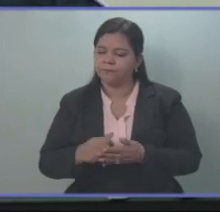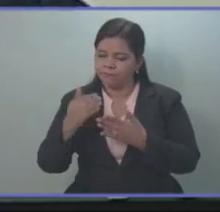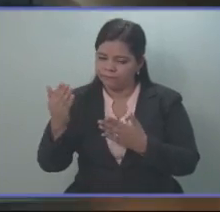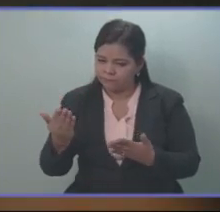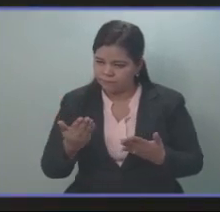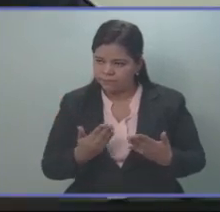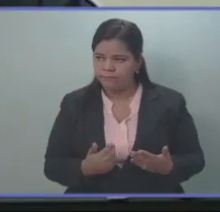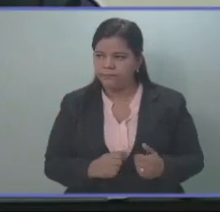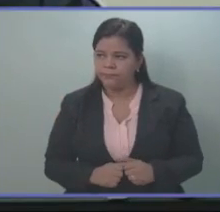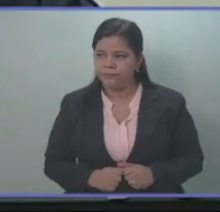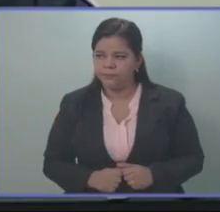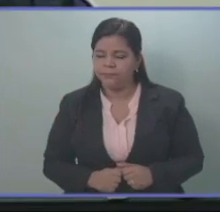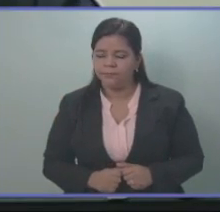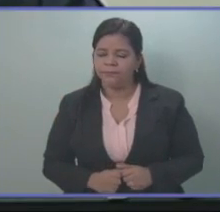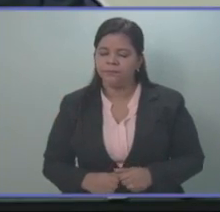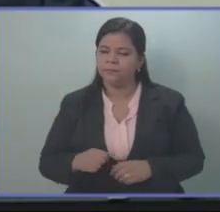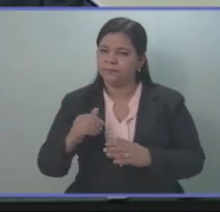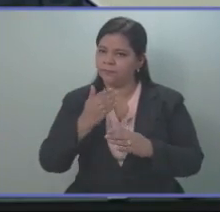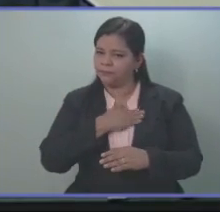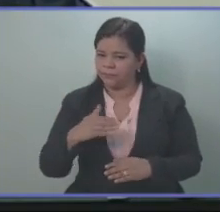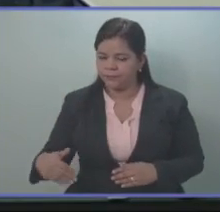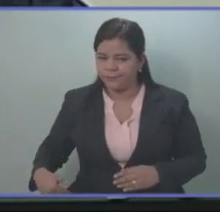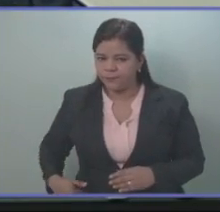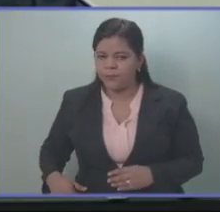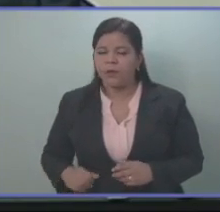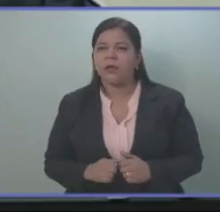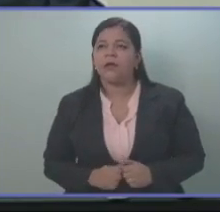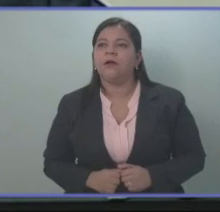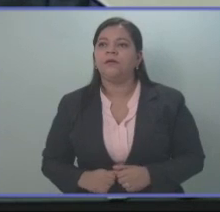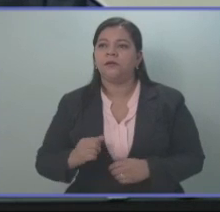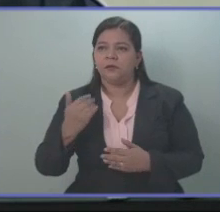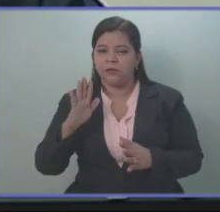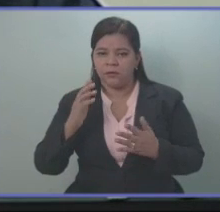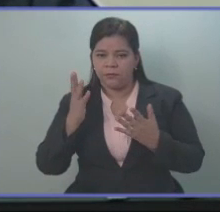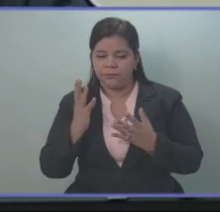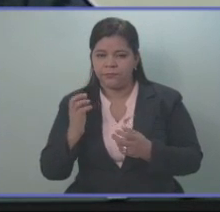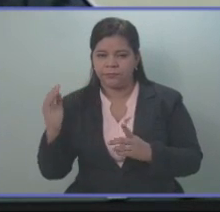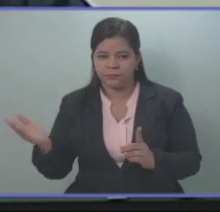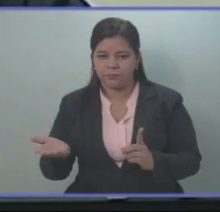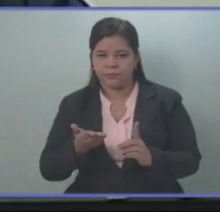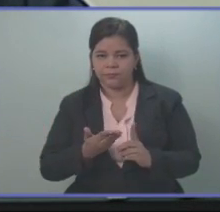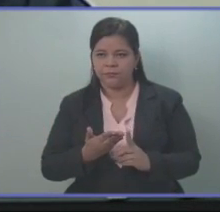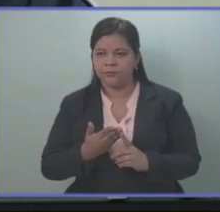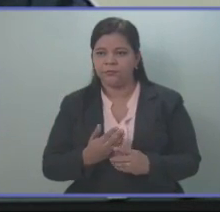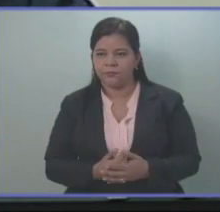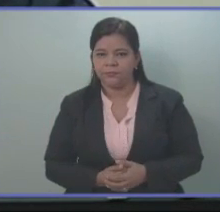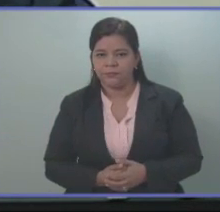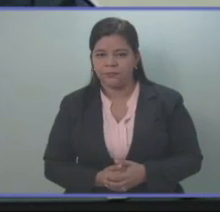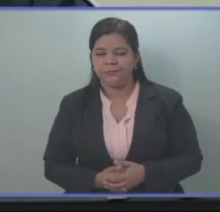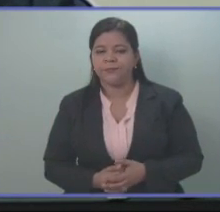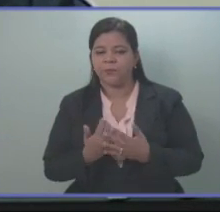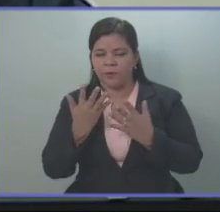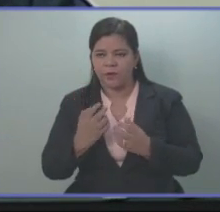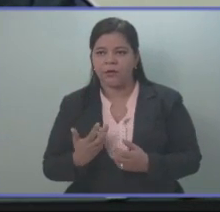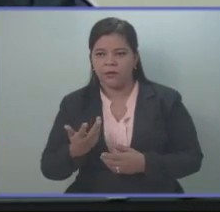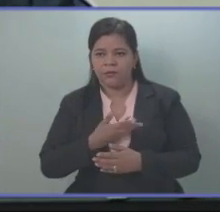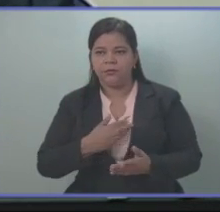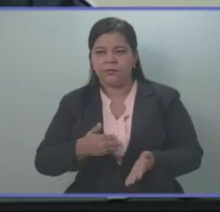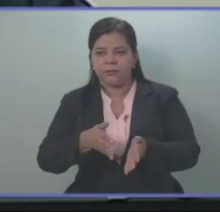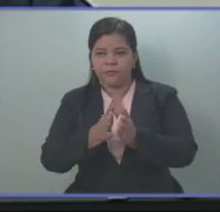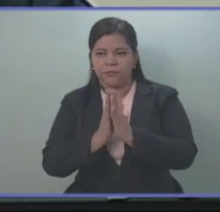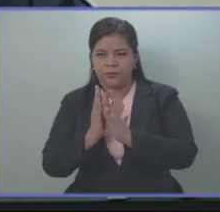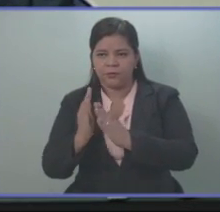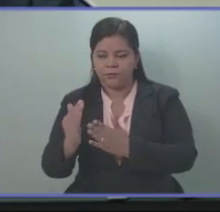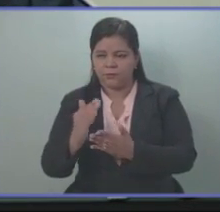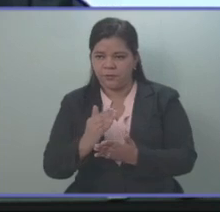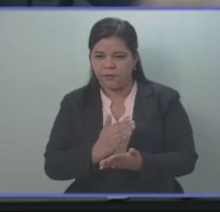bienvenidos. Señor presidente, he pedido la palabra para solicitar modificación en la agenda